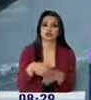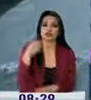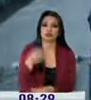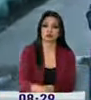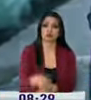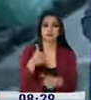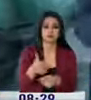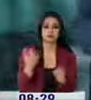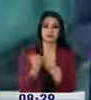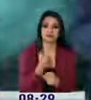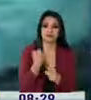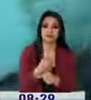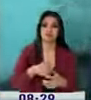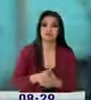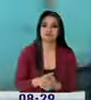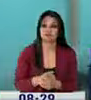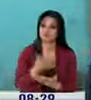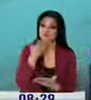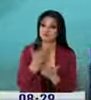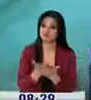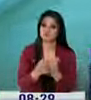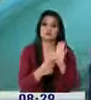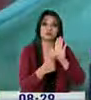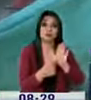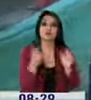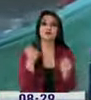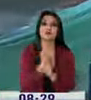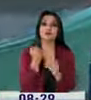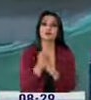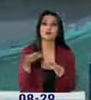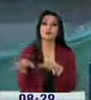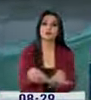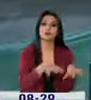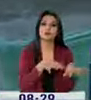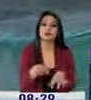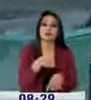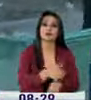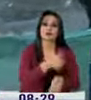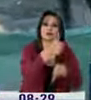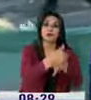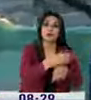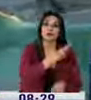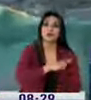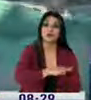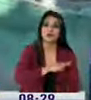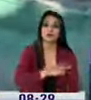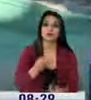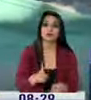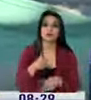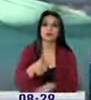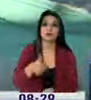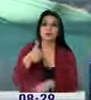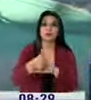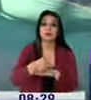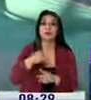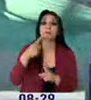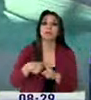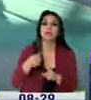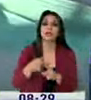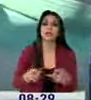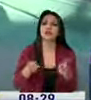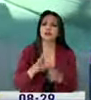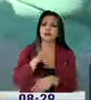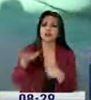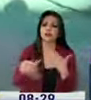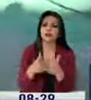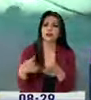Le agradecemos muchísimo, bueno, y esto es una muestra del trabajo coordinado entre las autoridades municipales, las autoridades del mercado y también